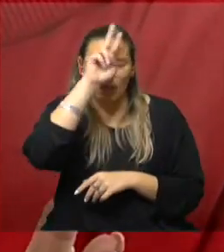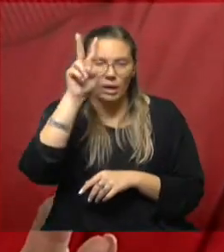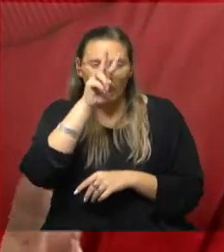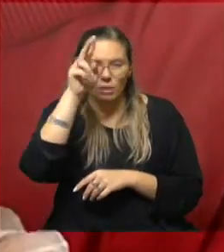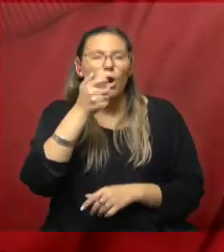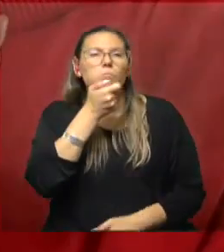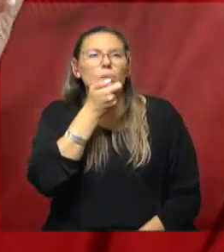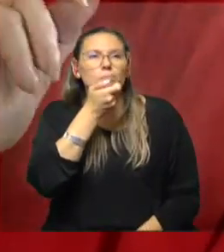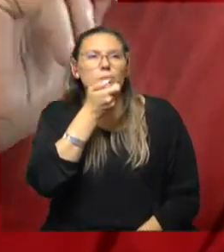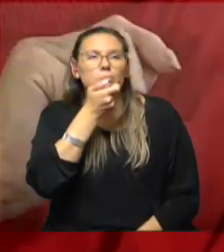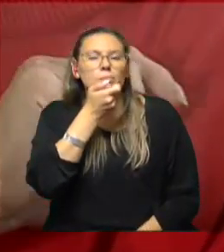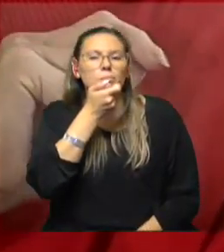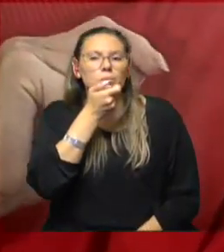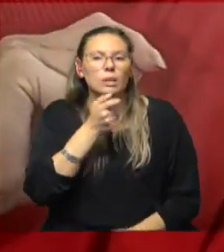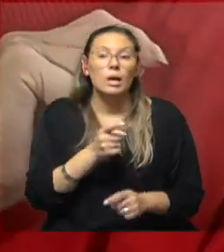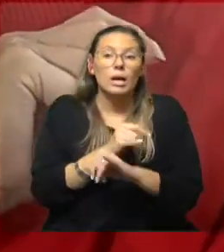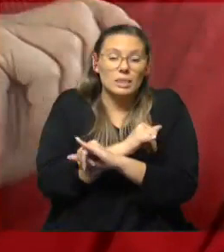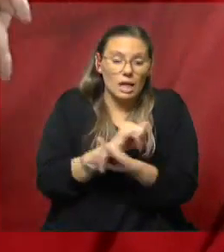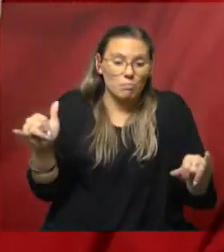pipa de la paz y terminaba la guerra.